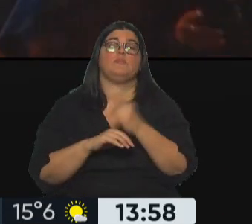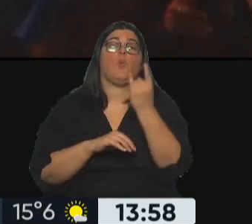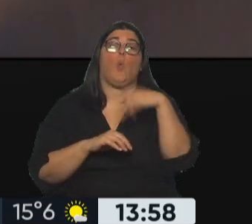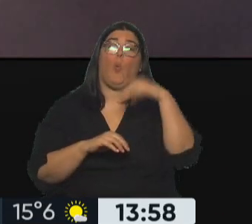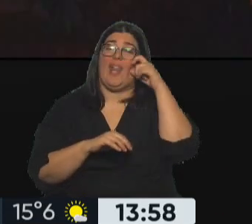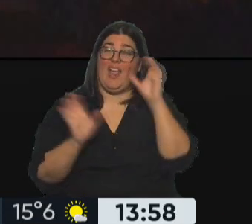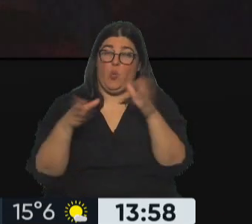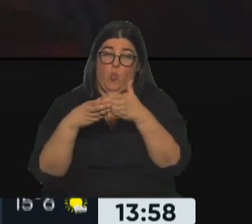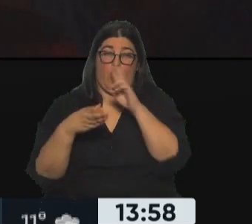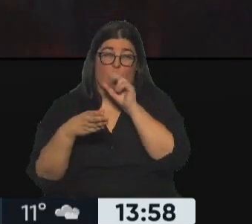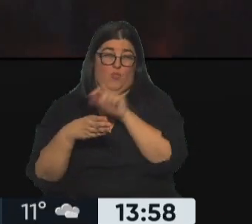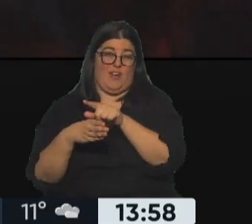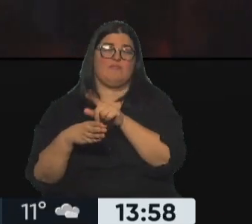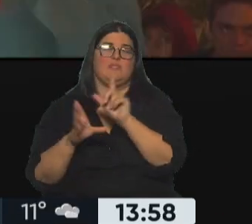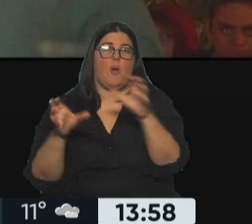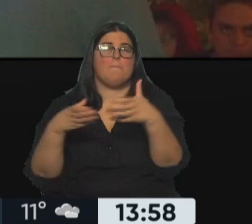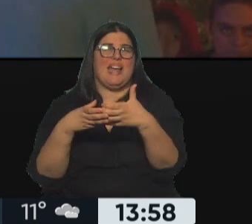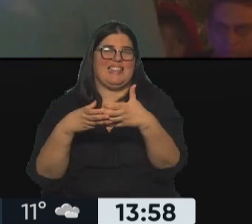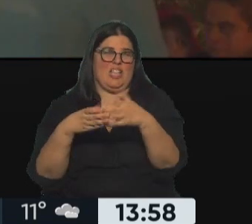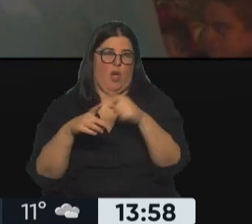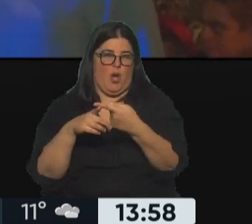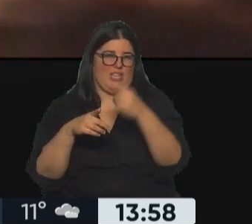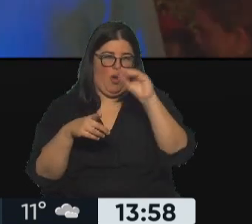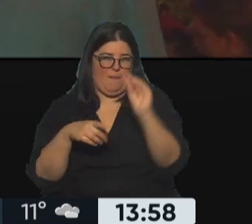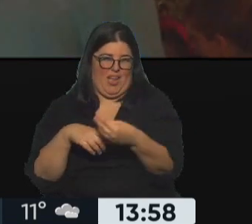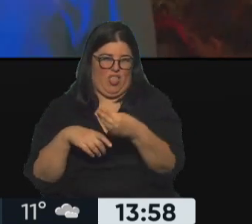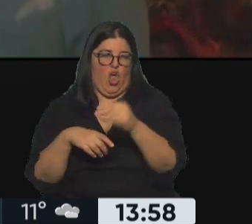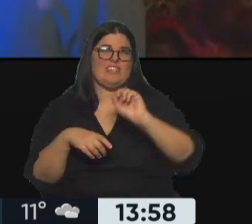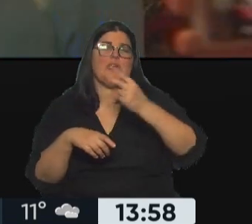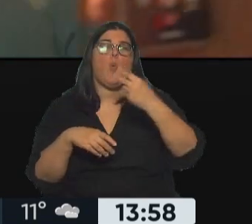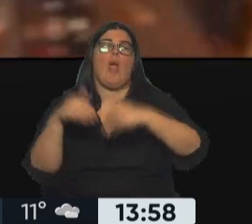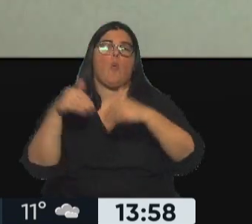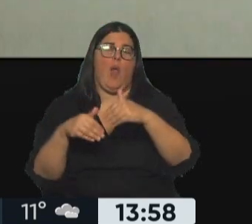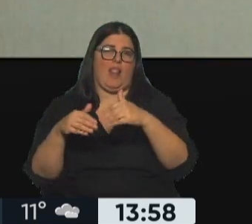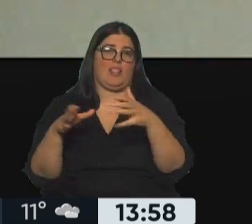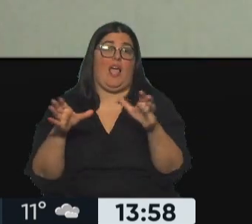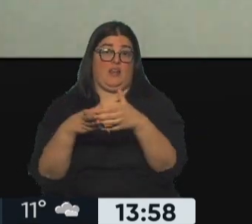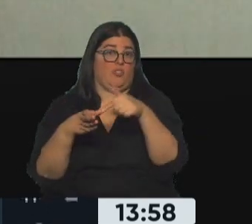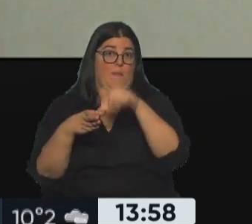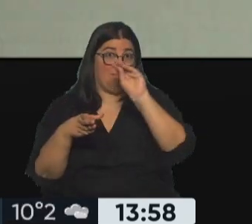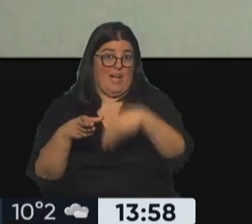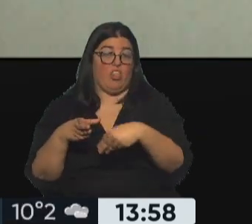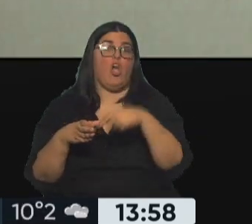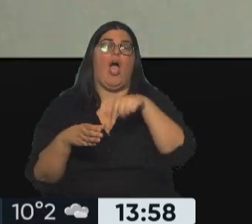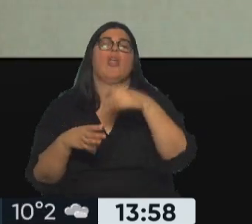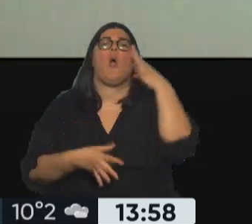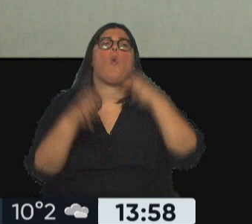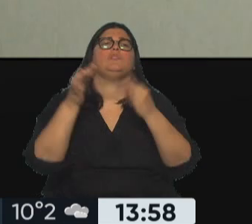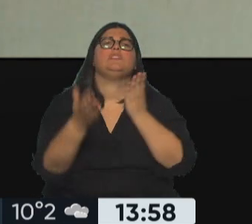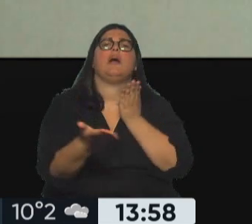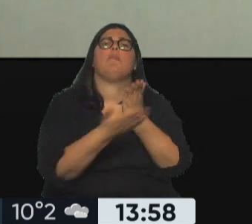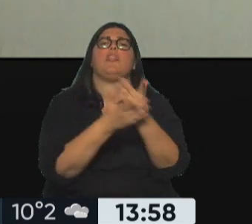decir, el partido que perdió la elección, el balotaje, está reclamando ante la justicia por